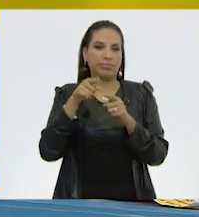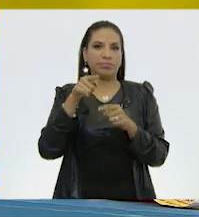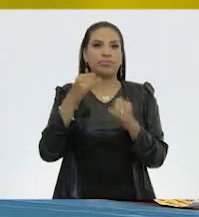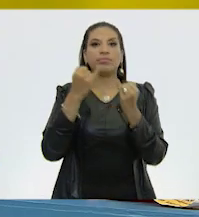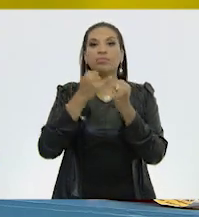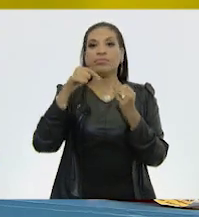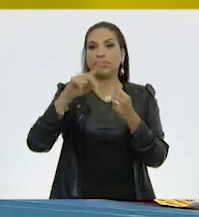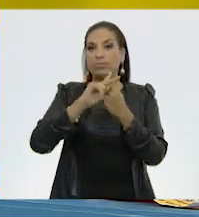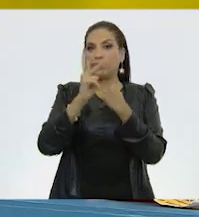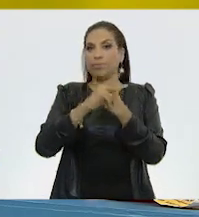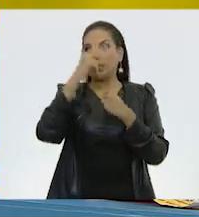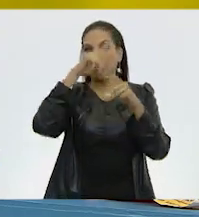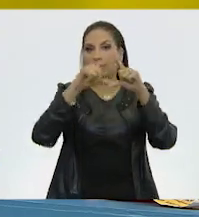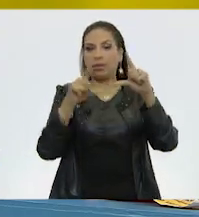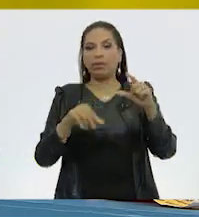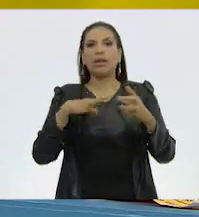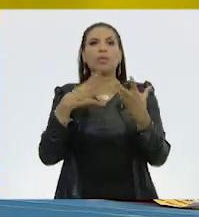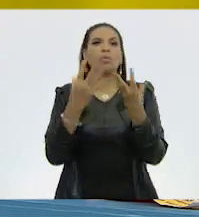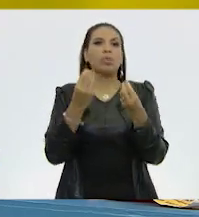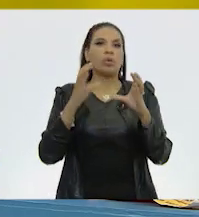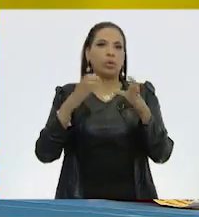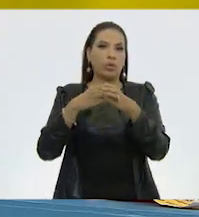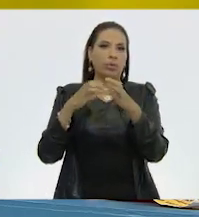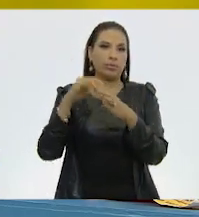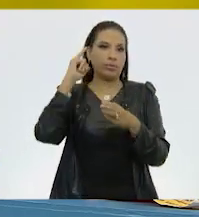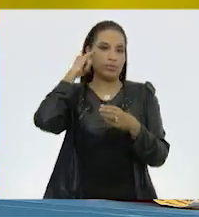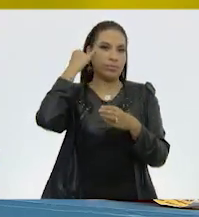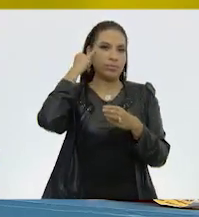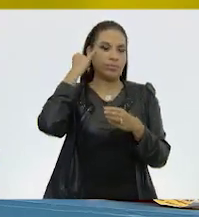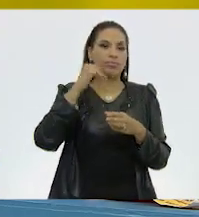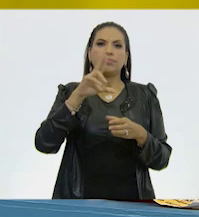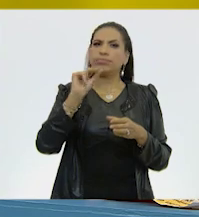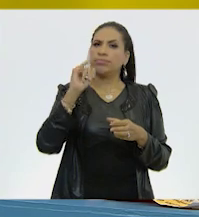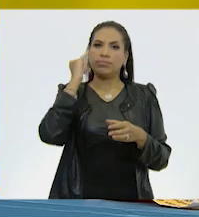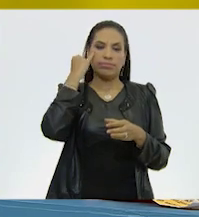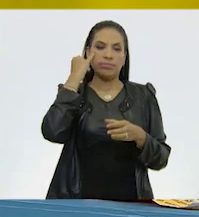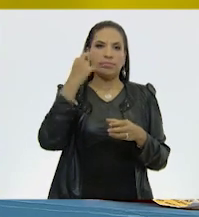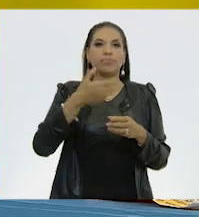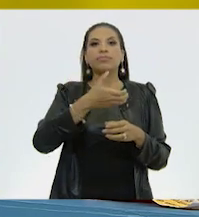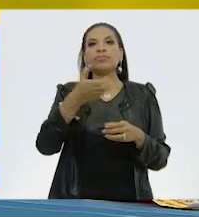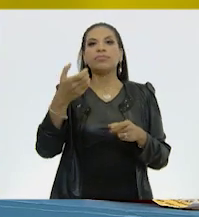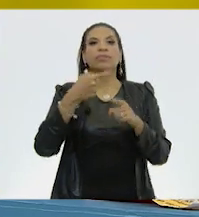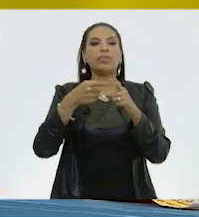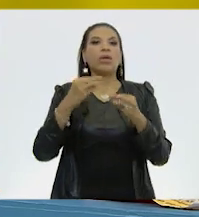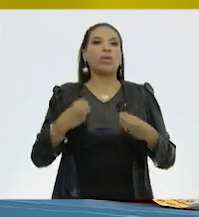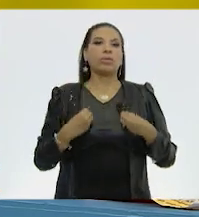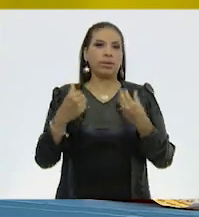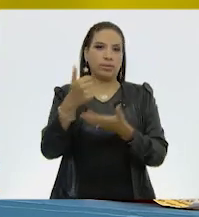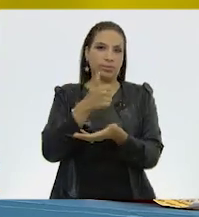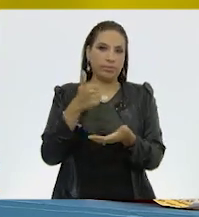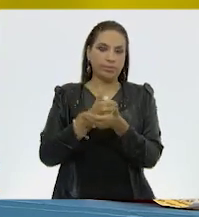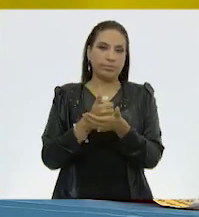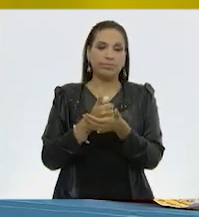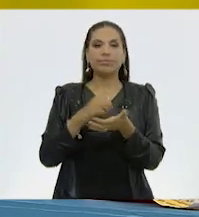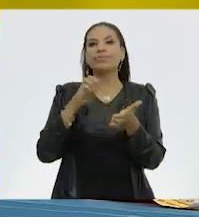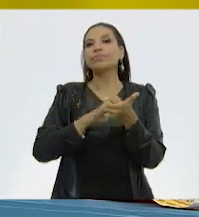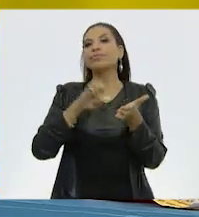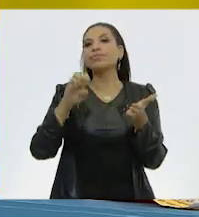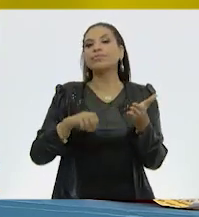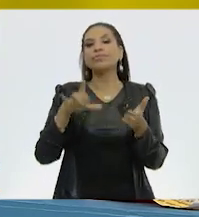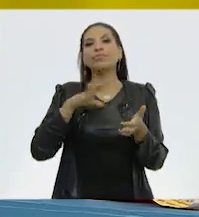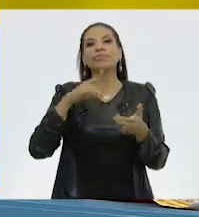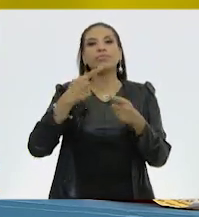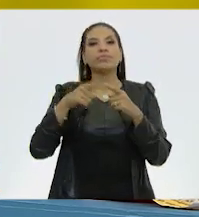en nuestro país, donde muchas comunidades indígenas y no indígenas, rurales y urbanas, que, por ejemplo,